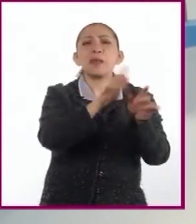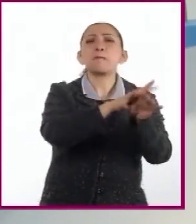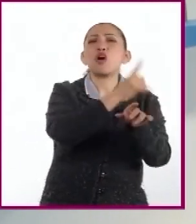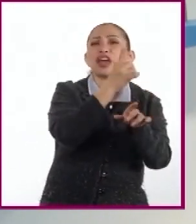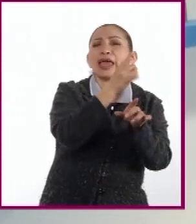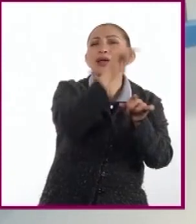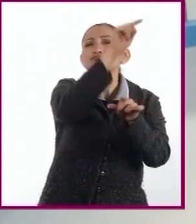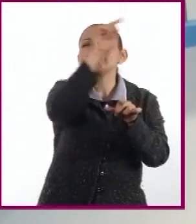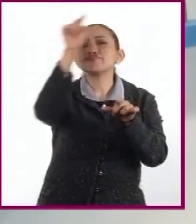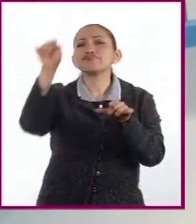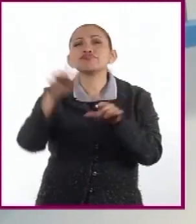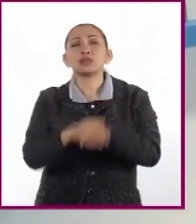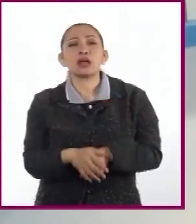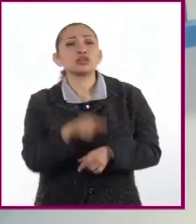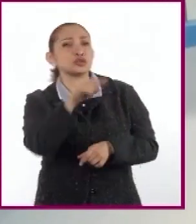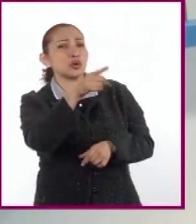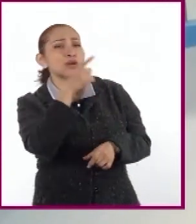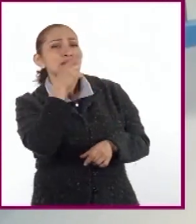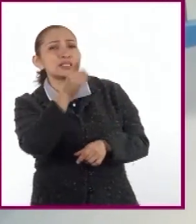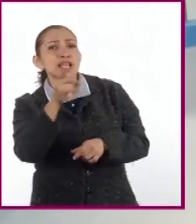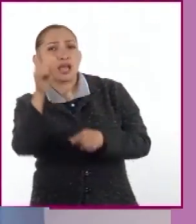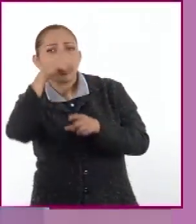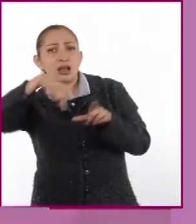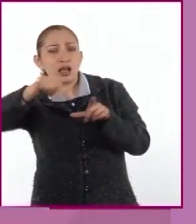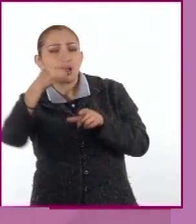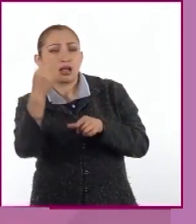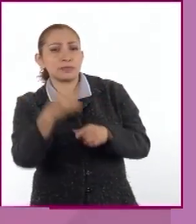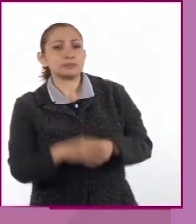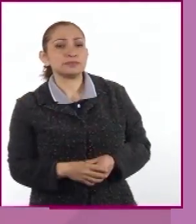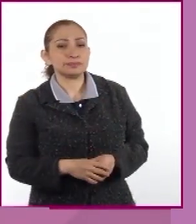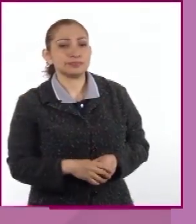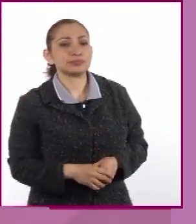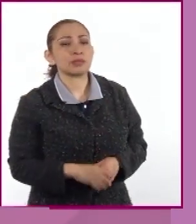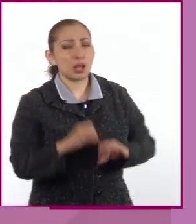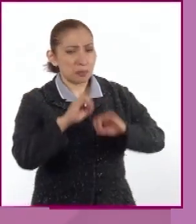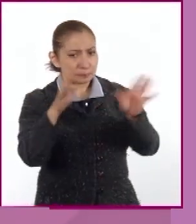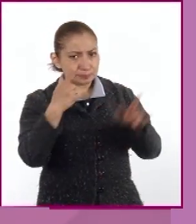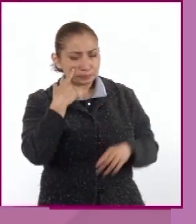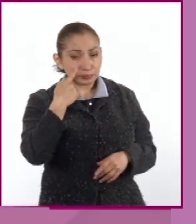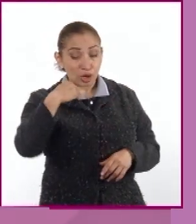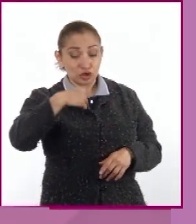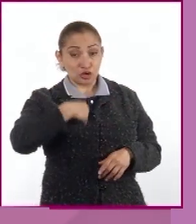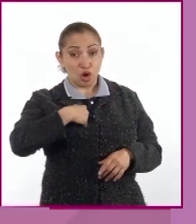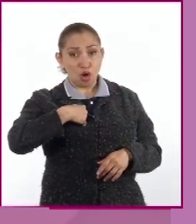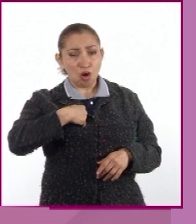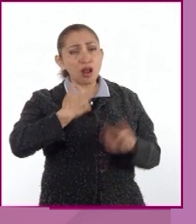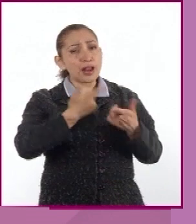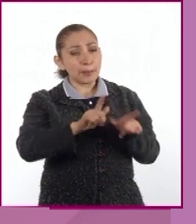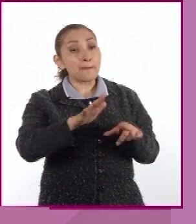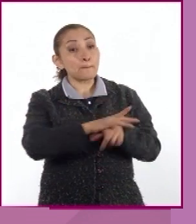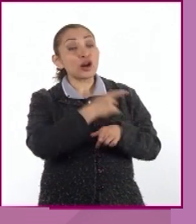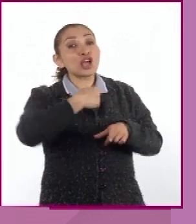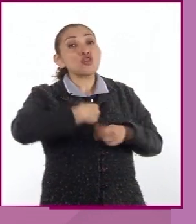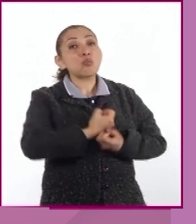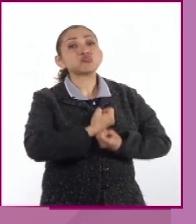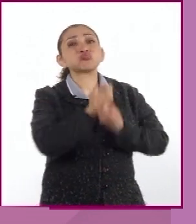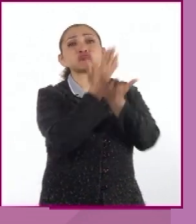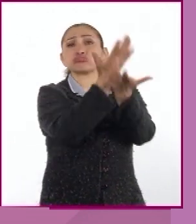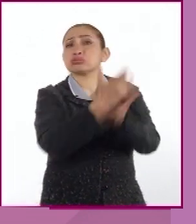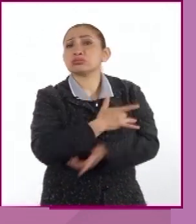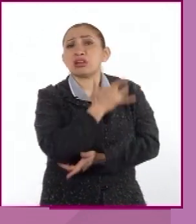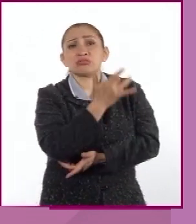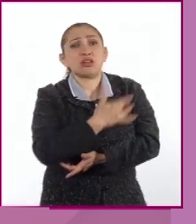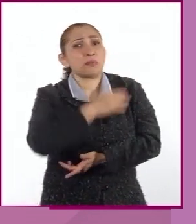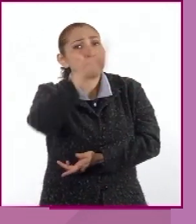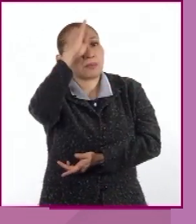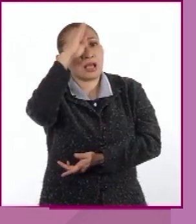¿puedes compartirnos cómo llamarías a tu gráfico, por favor? Sí, claro. Yo sé que soy libre porque expreso lo que siento y